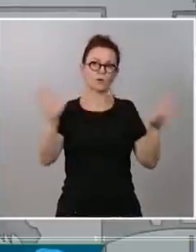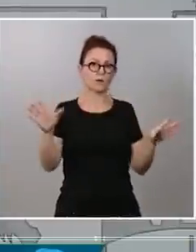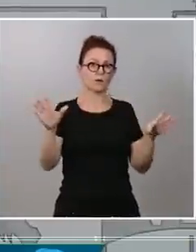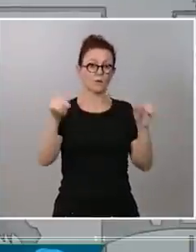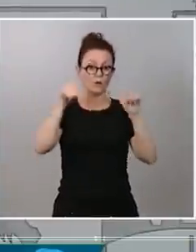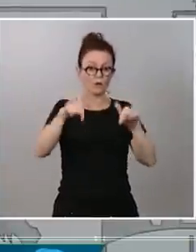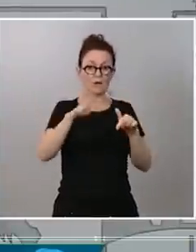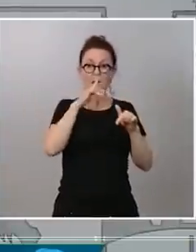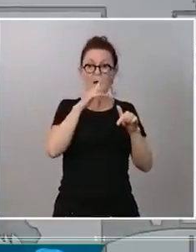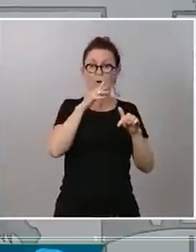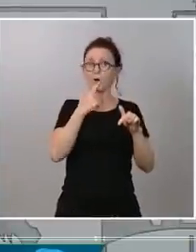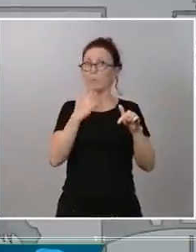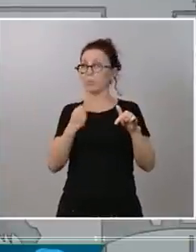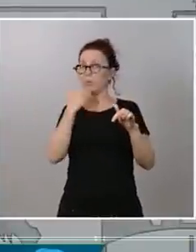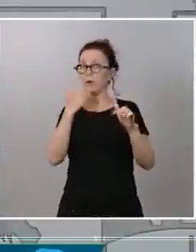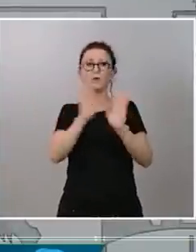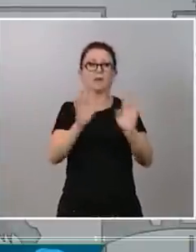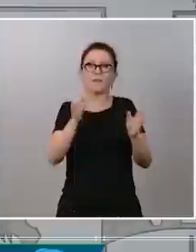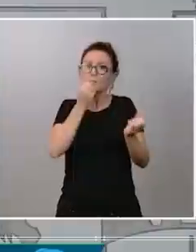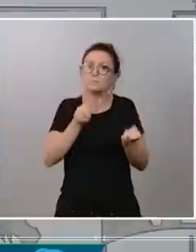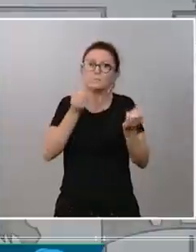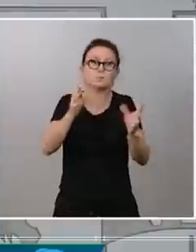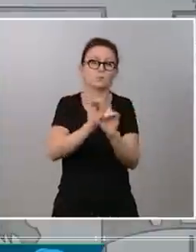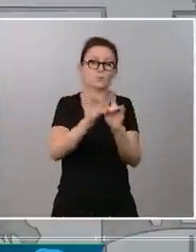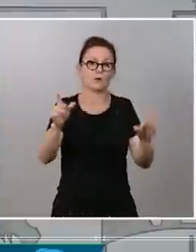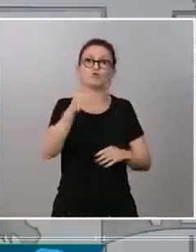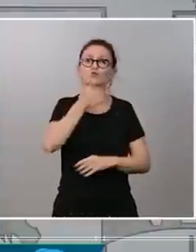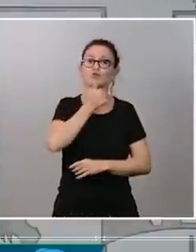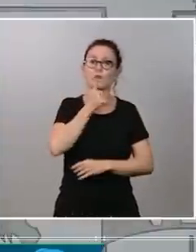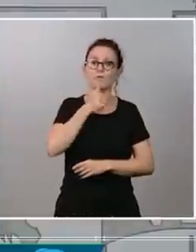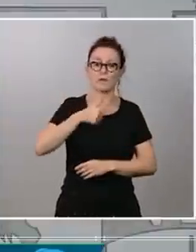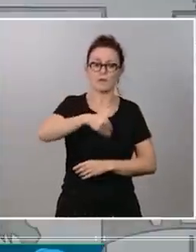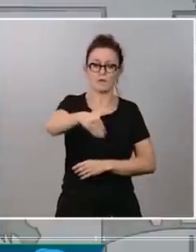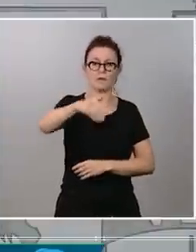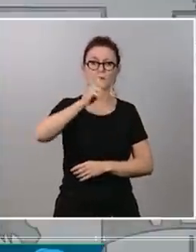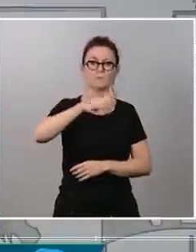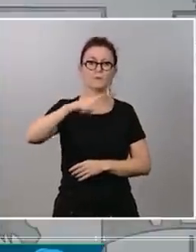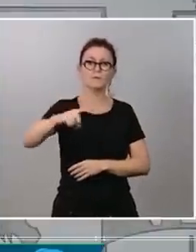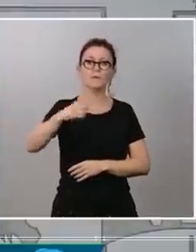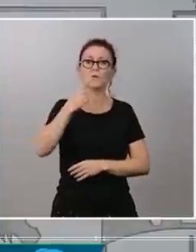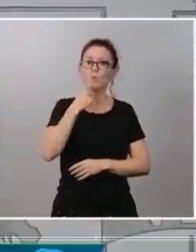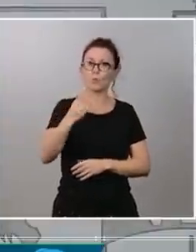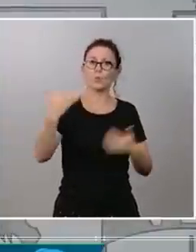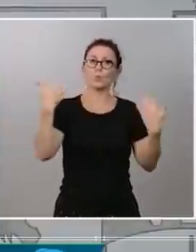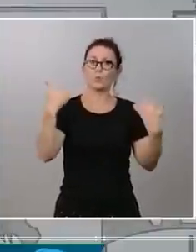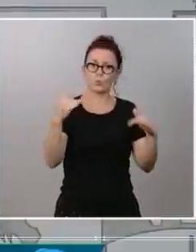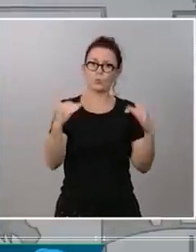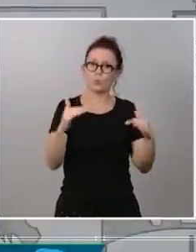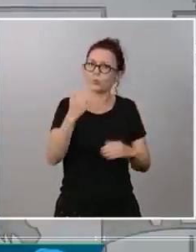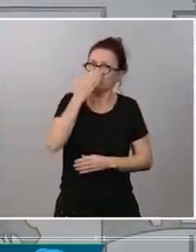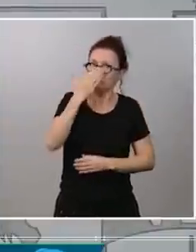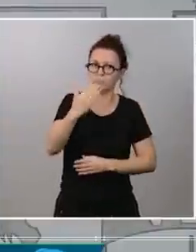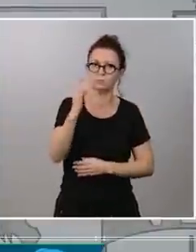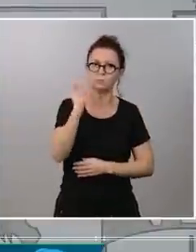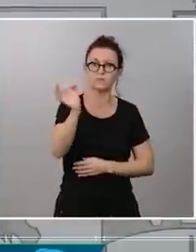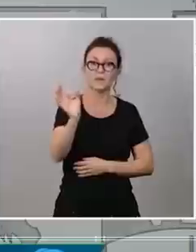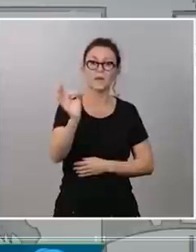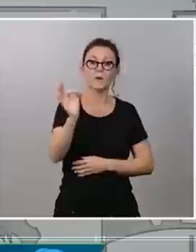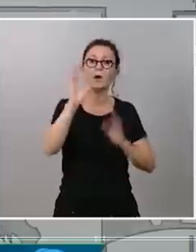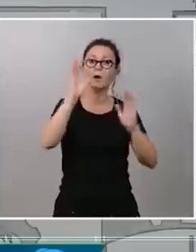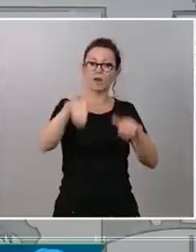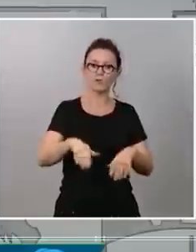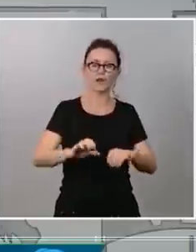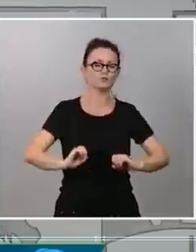nada dicen que mintió bueno mintió sobre una cosa de hace 25 años y le echamos prácticamente de españa' entonces esta gente